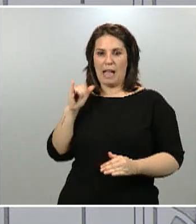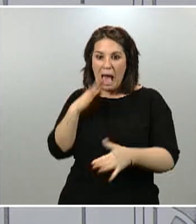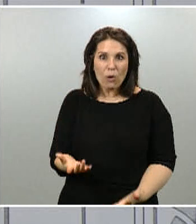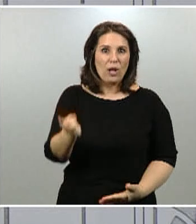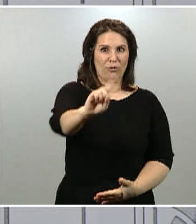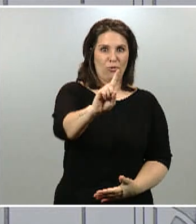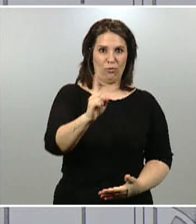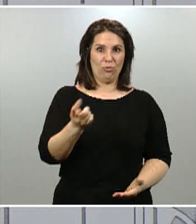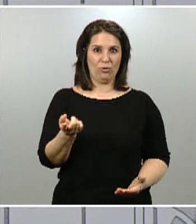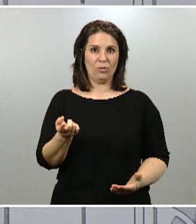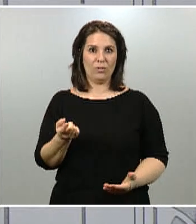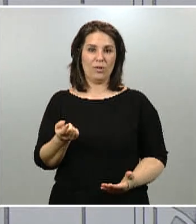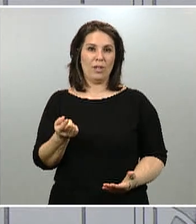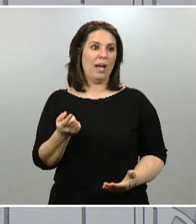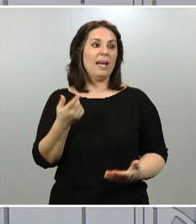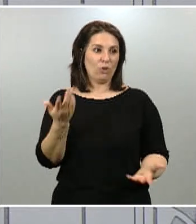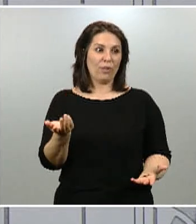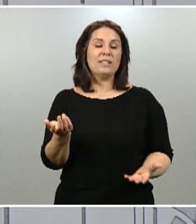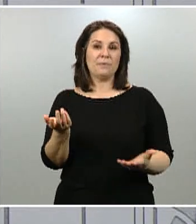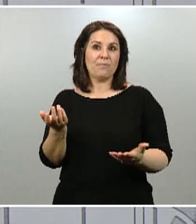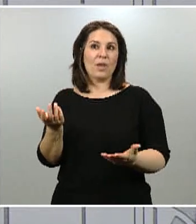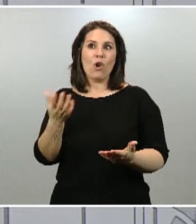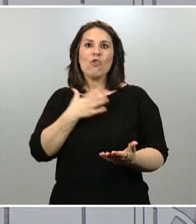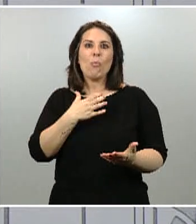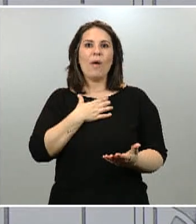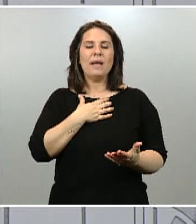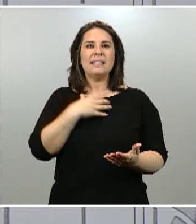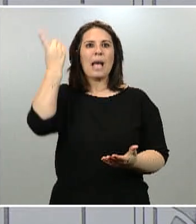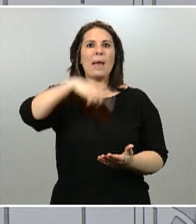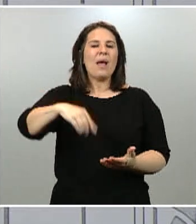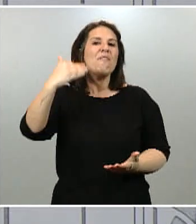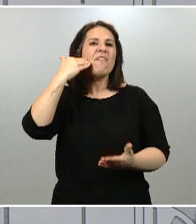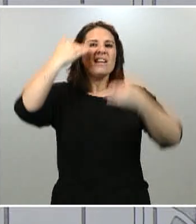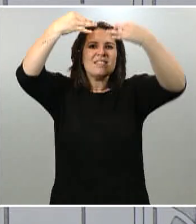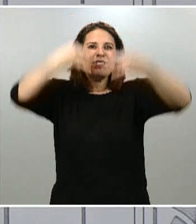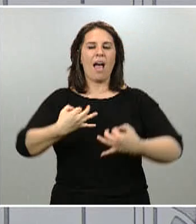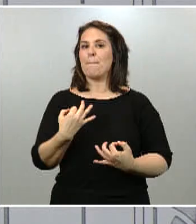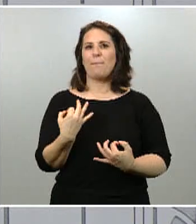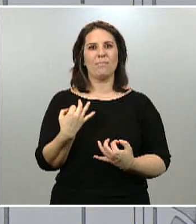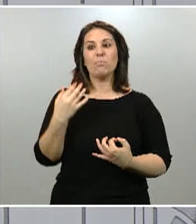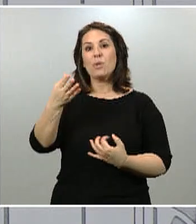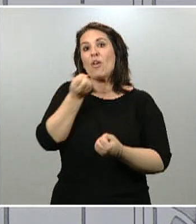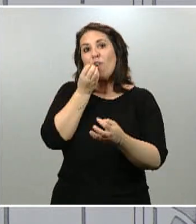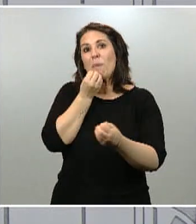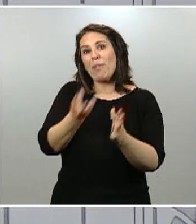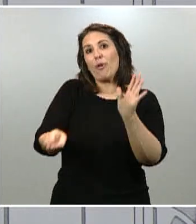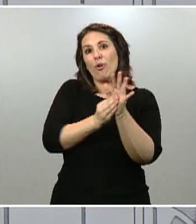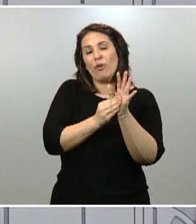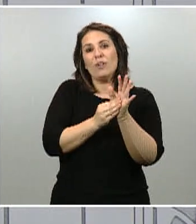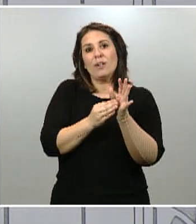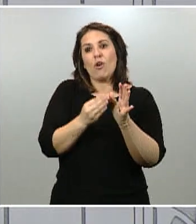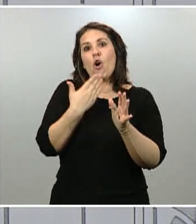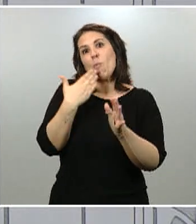ubicarlo en un momento determinado y, por lo tanto, queda en la información relativa a esos cuadros